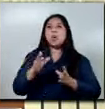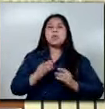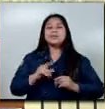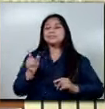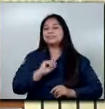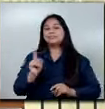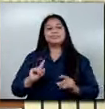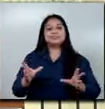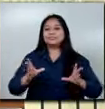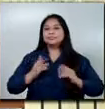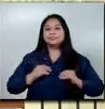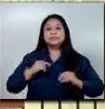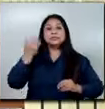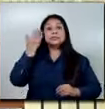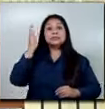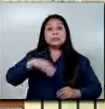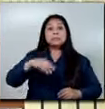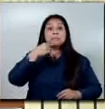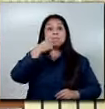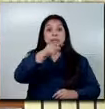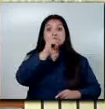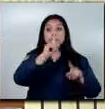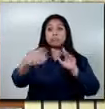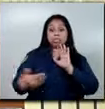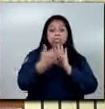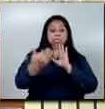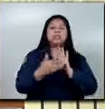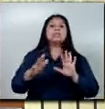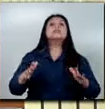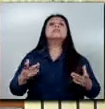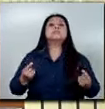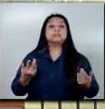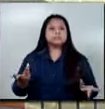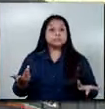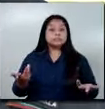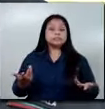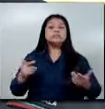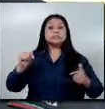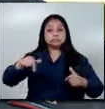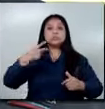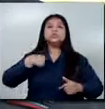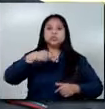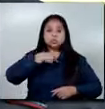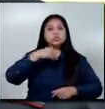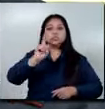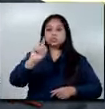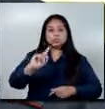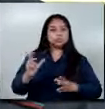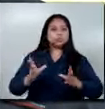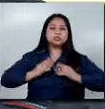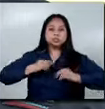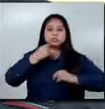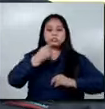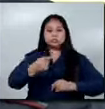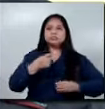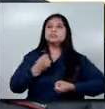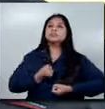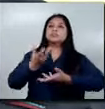porque el día de mañana nos lo podrían hacer a nosotros. Somos nosotros los que tenemos que levantar las